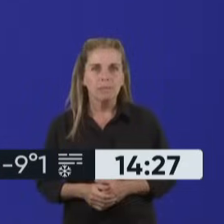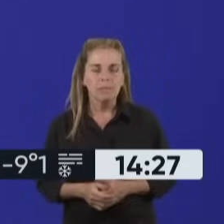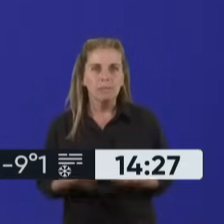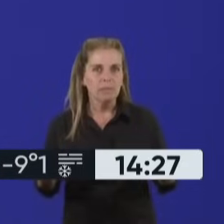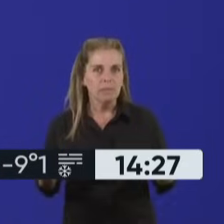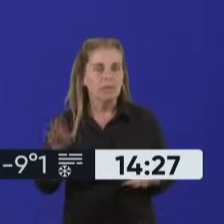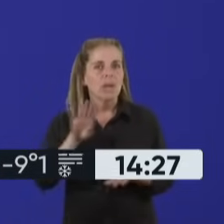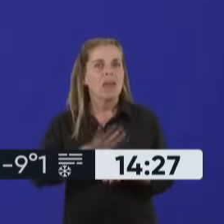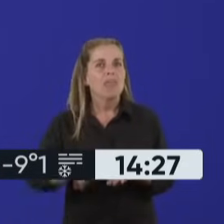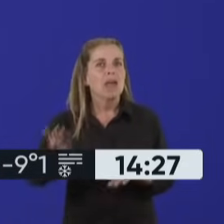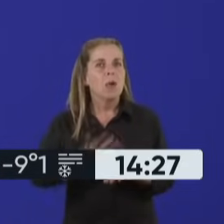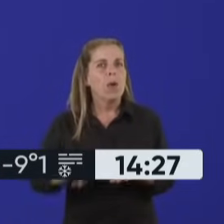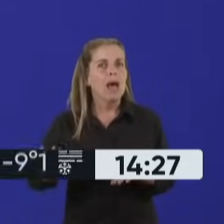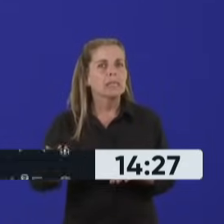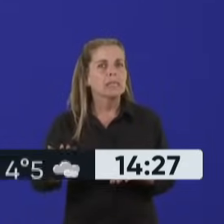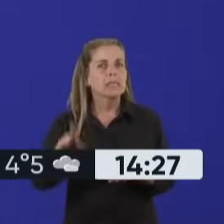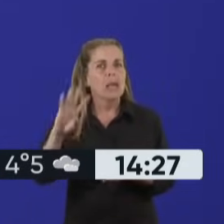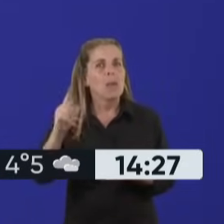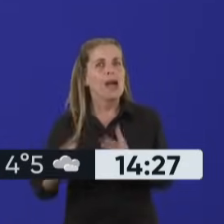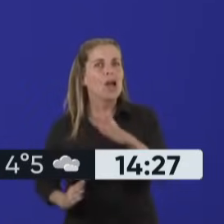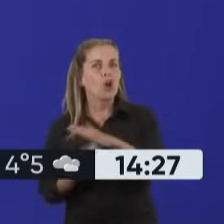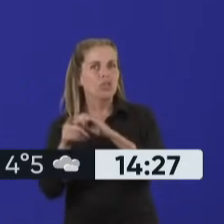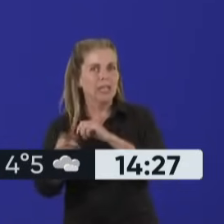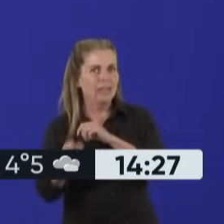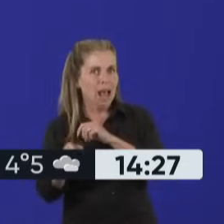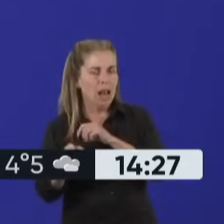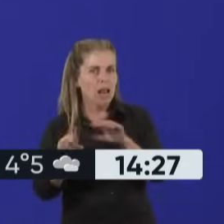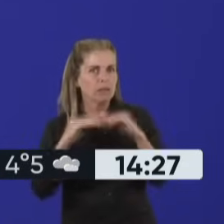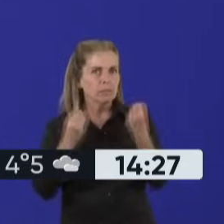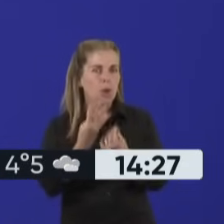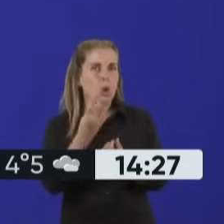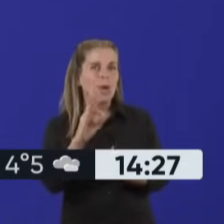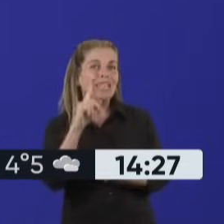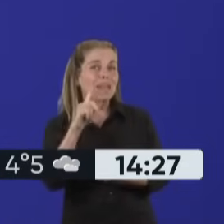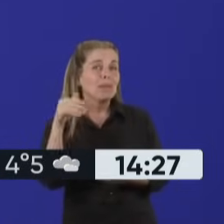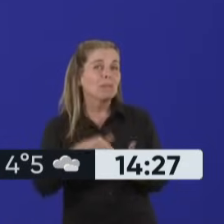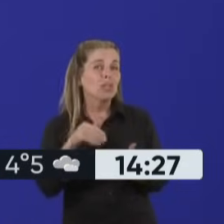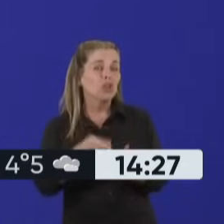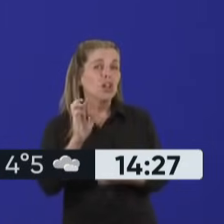las deudas comerciales en el Banco Central, la CIRA por más de 40.000 millones de dólares.